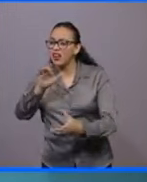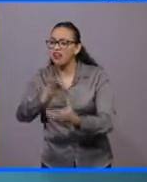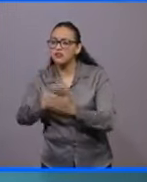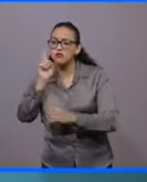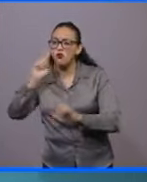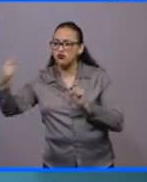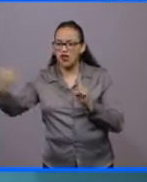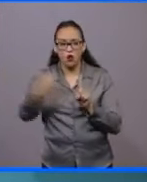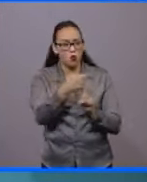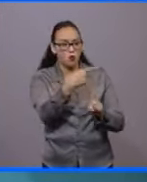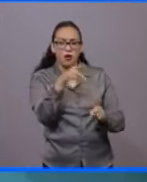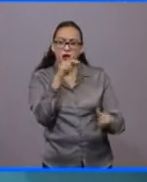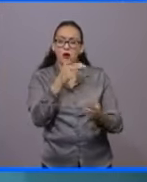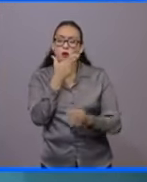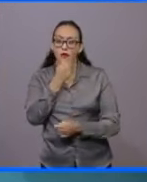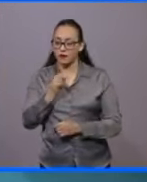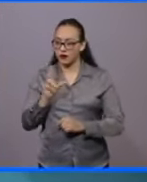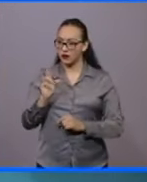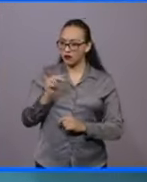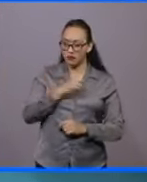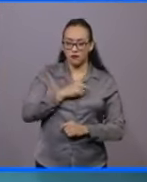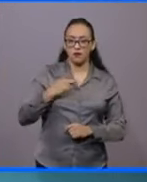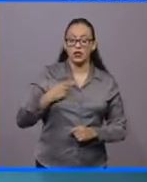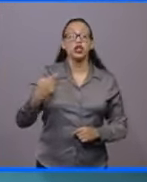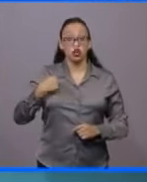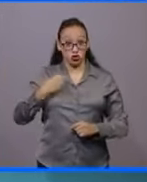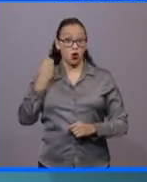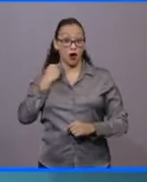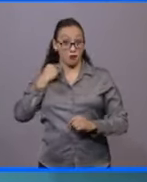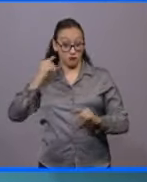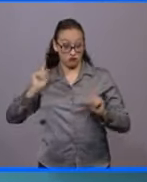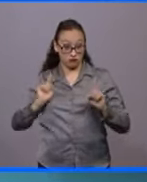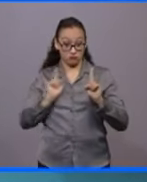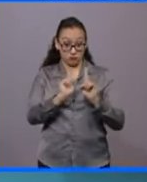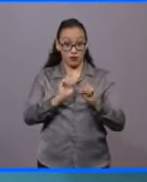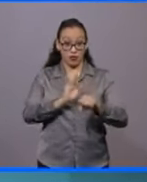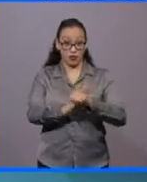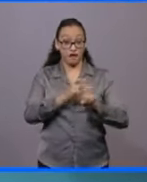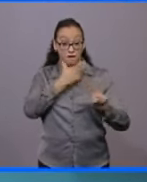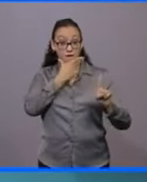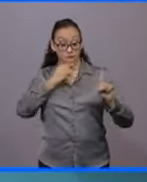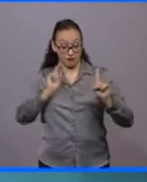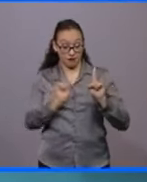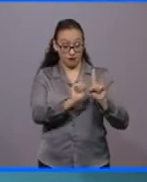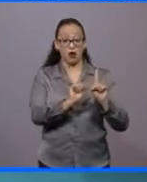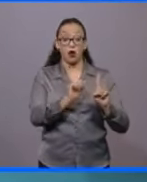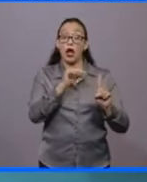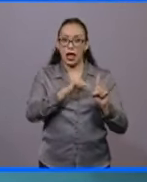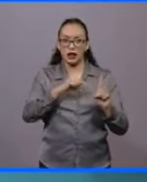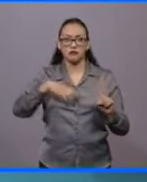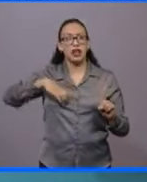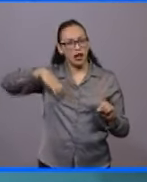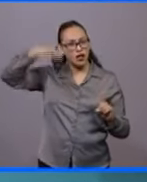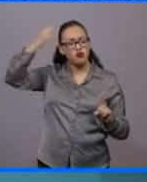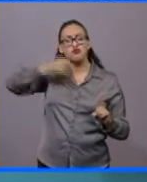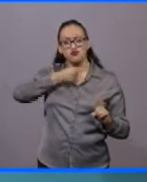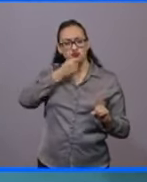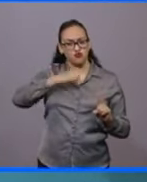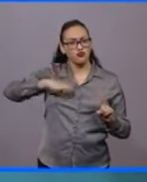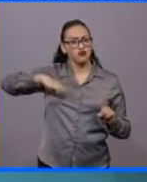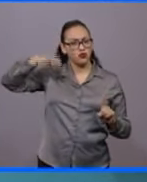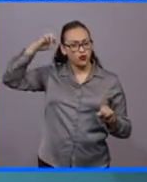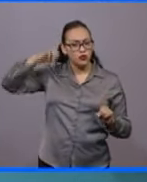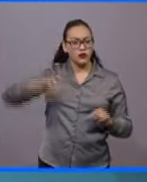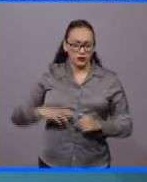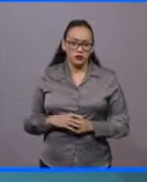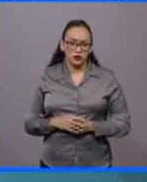Fiscalía el riesgo inminente que representaba mi imputado en virtud de que era un adulto mayor y no